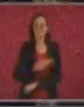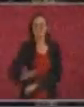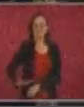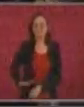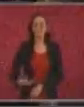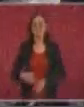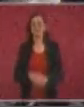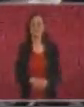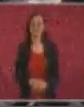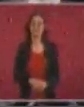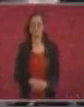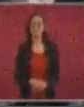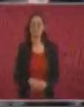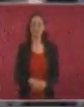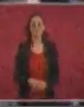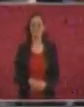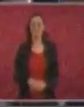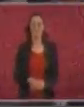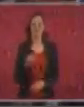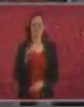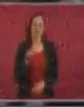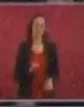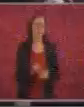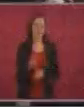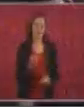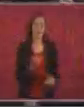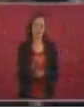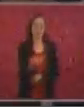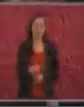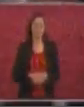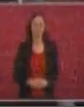aquí que